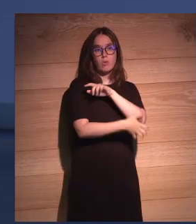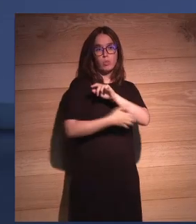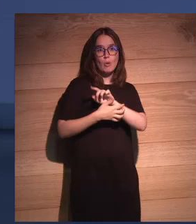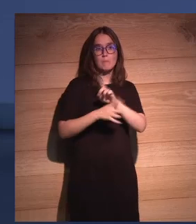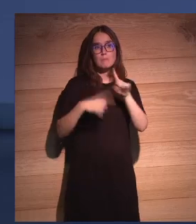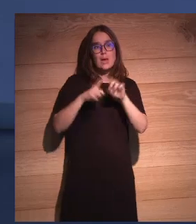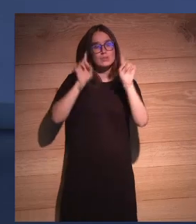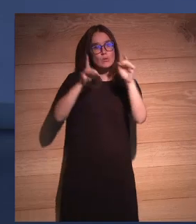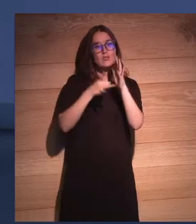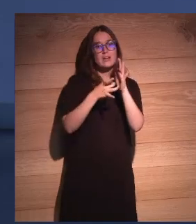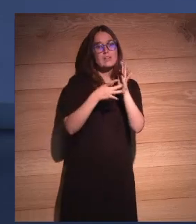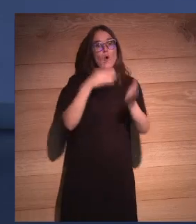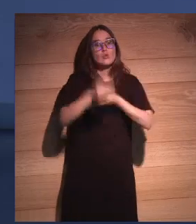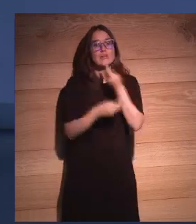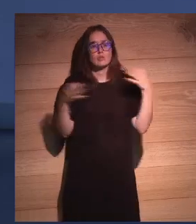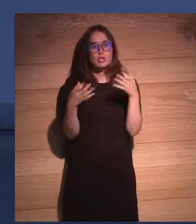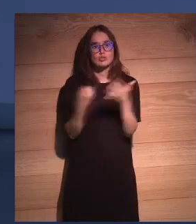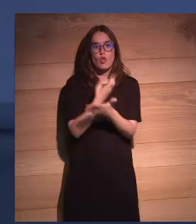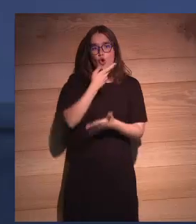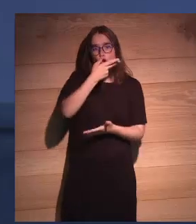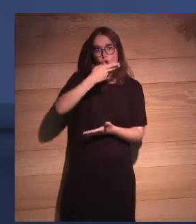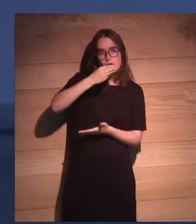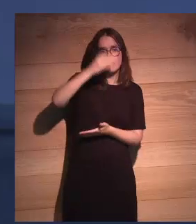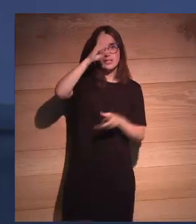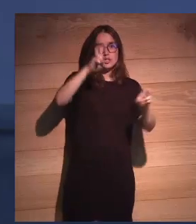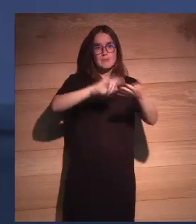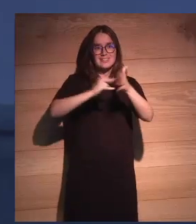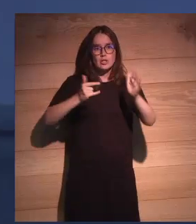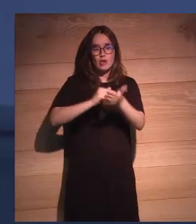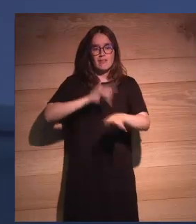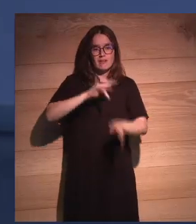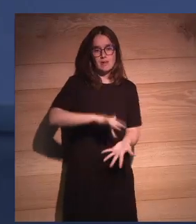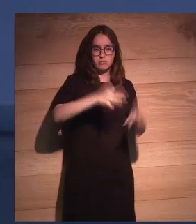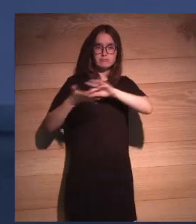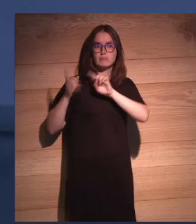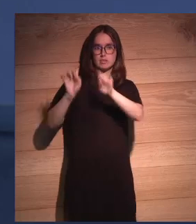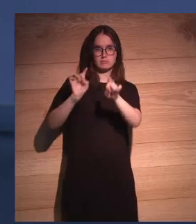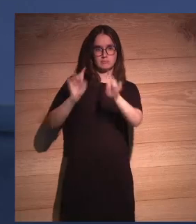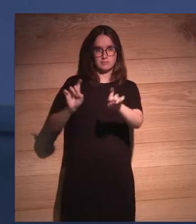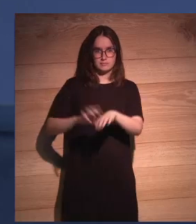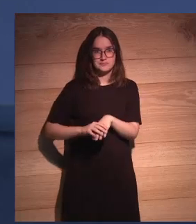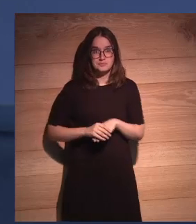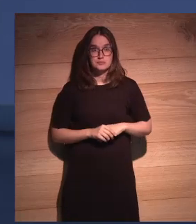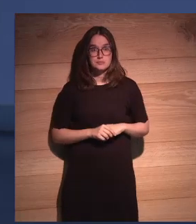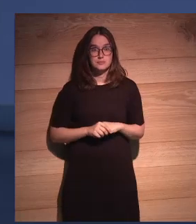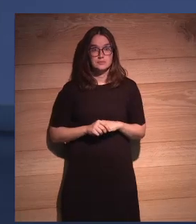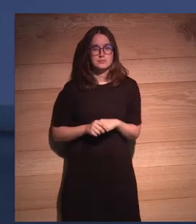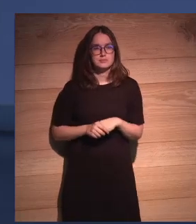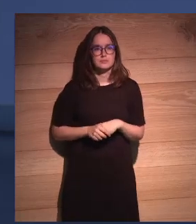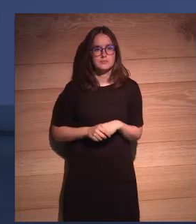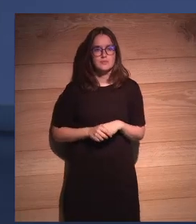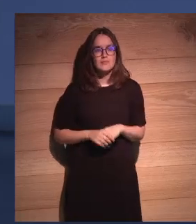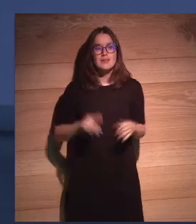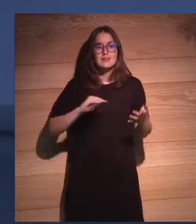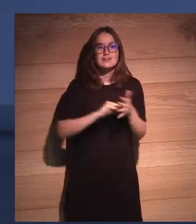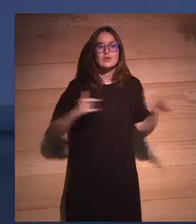de calidad y para ello aplicar todo el conocimiento de la tecnología digital en educación.